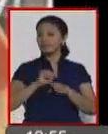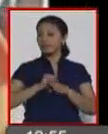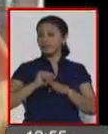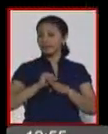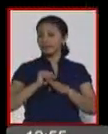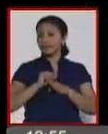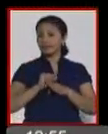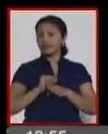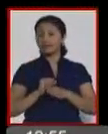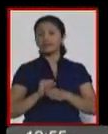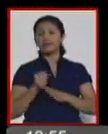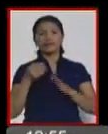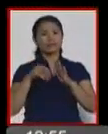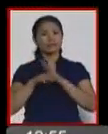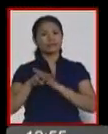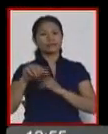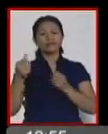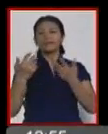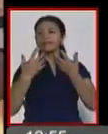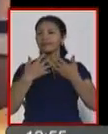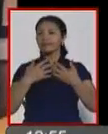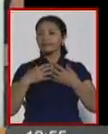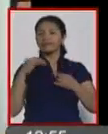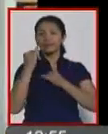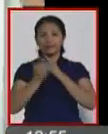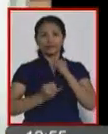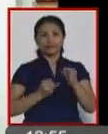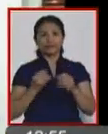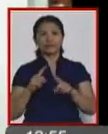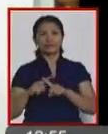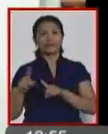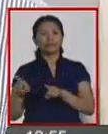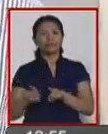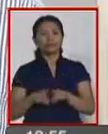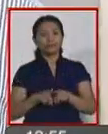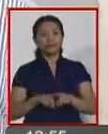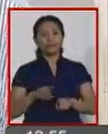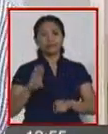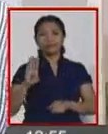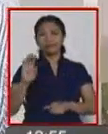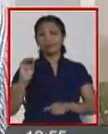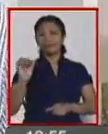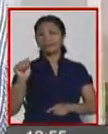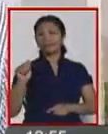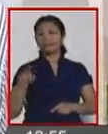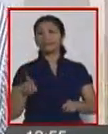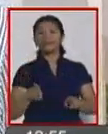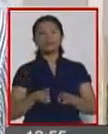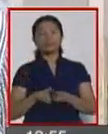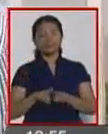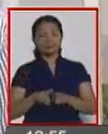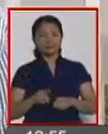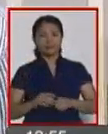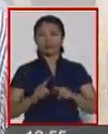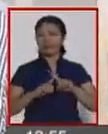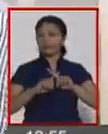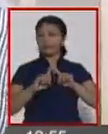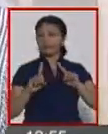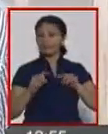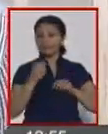tener mejores accesos a empresas internacionales, empresas de la misma nacional, como BOA, por decirlo acá. Pero eso es